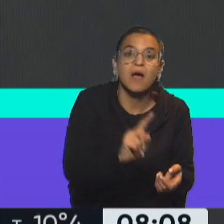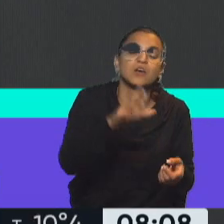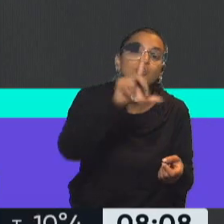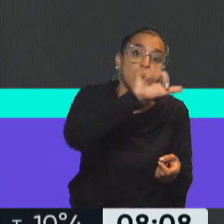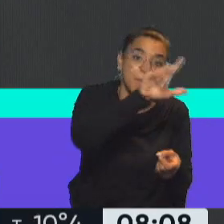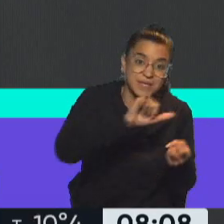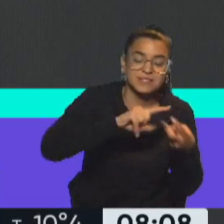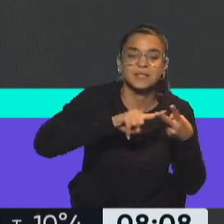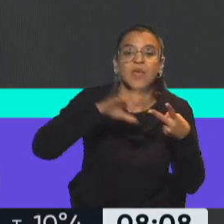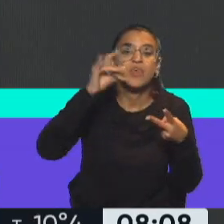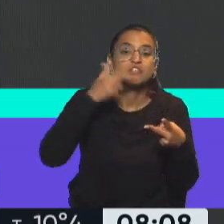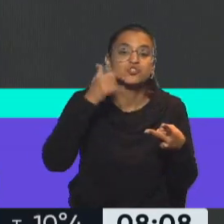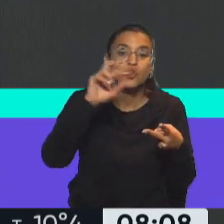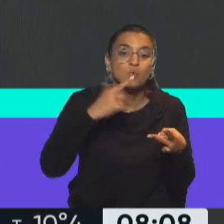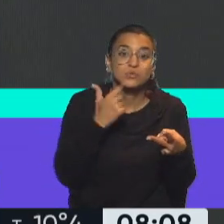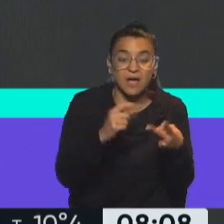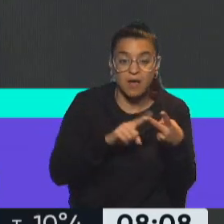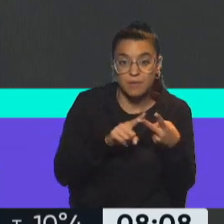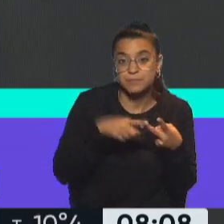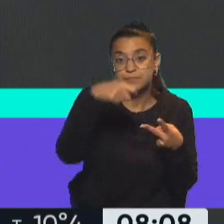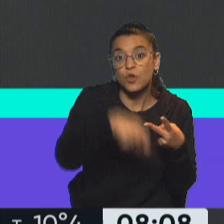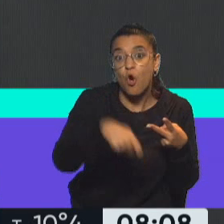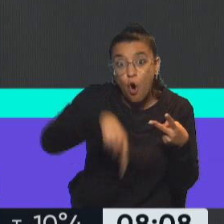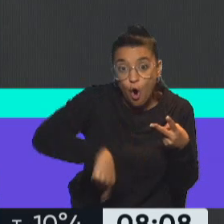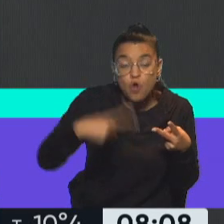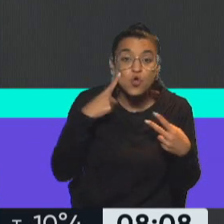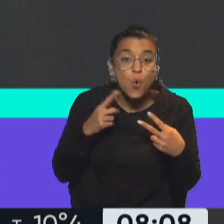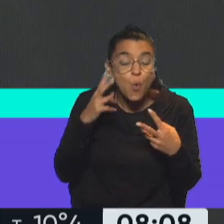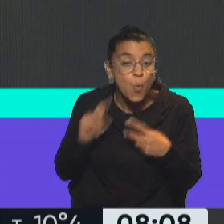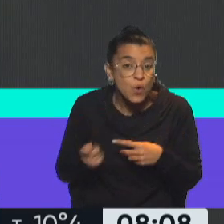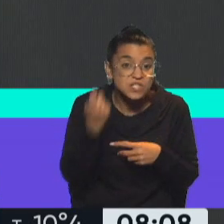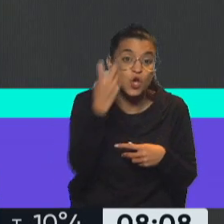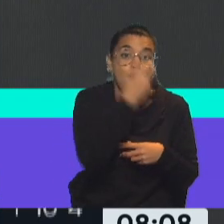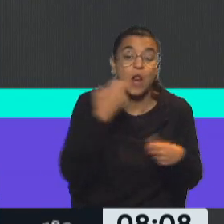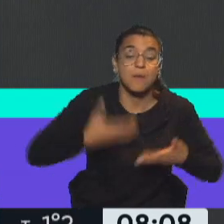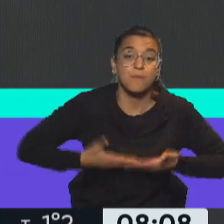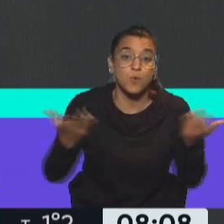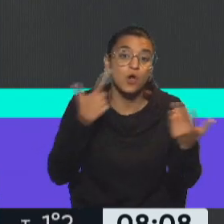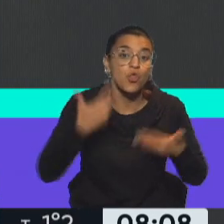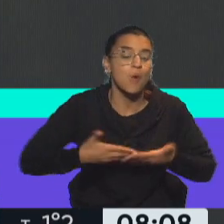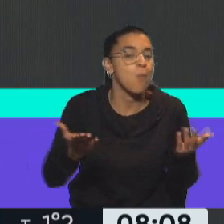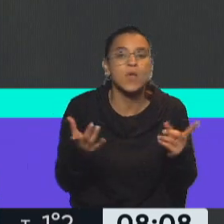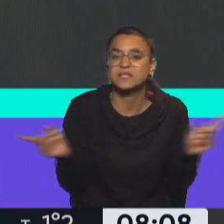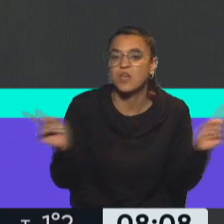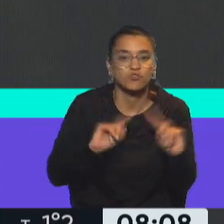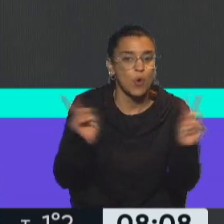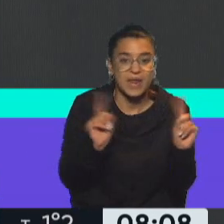Sousa. Esa evasión tributaria hoy en juicio oral y público, en el que se ha demostrado